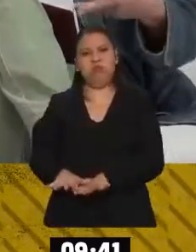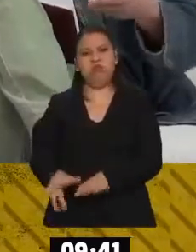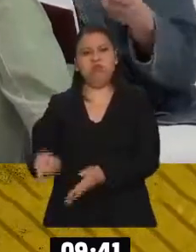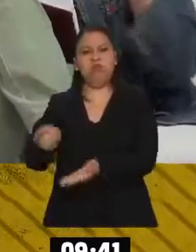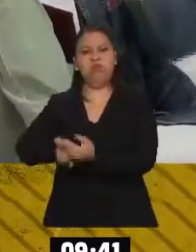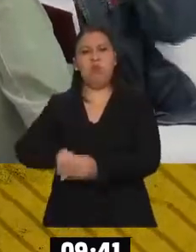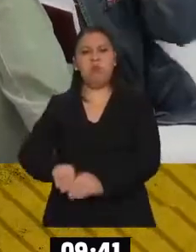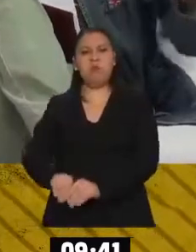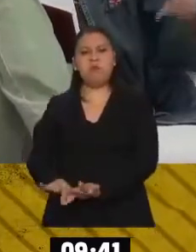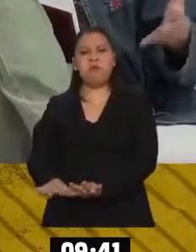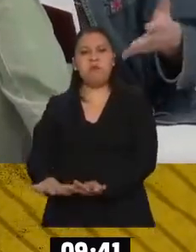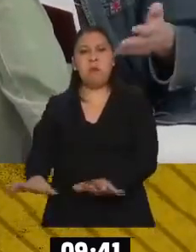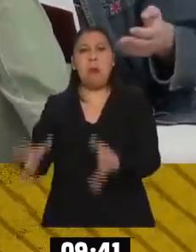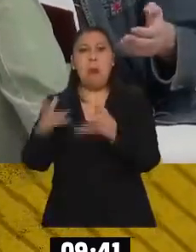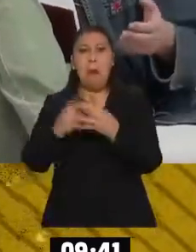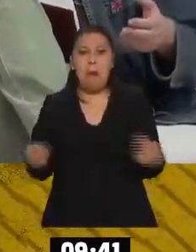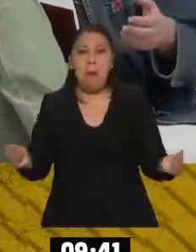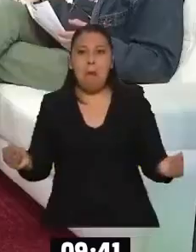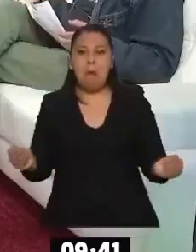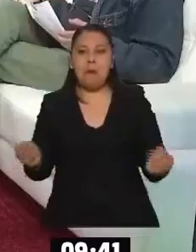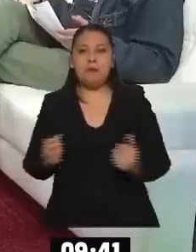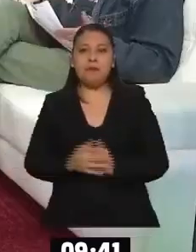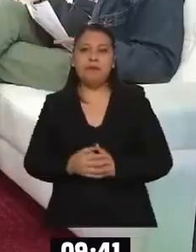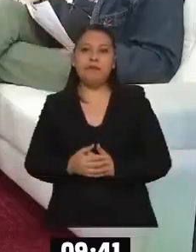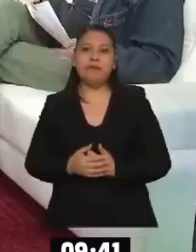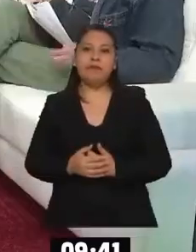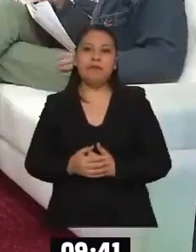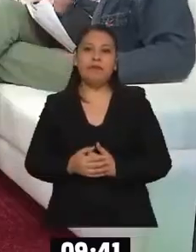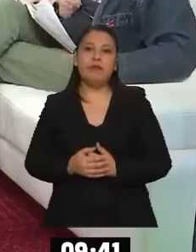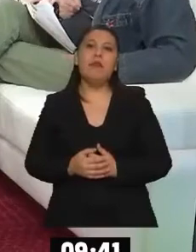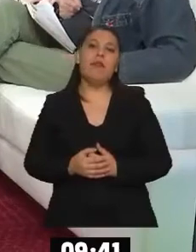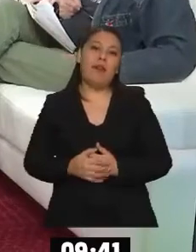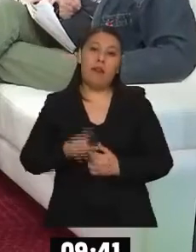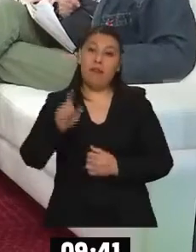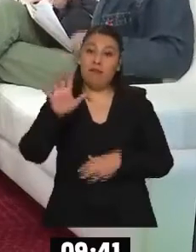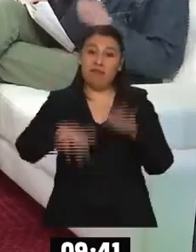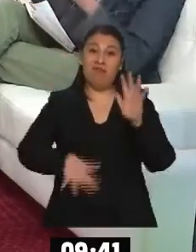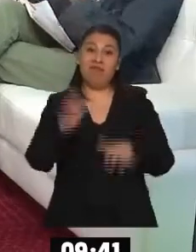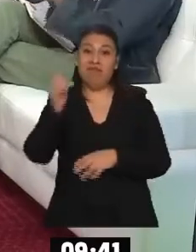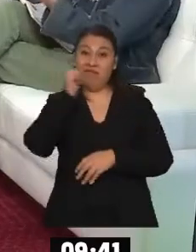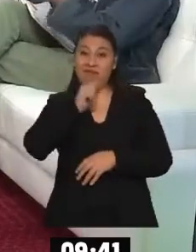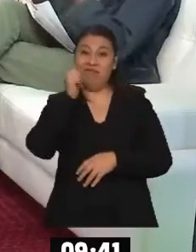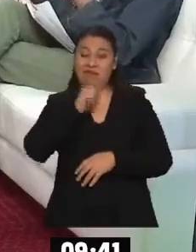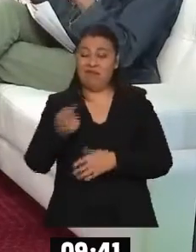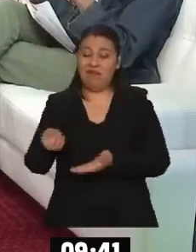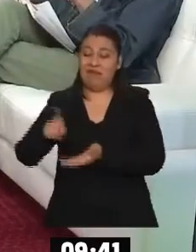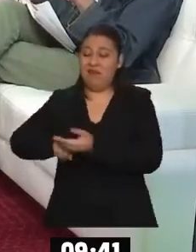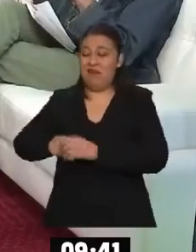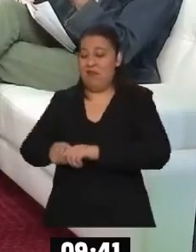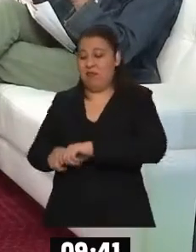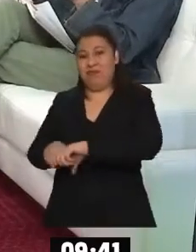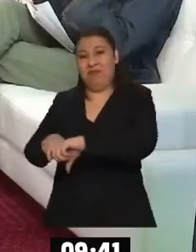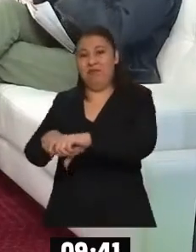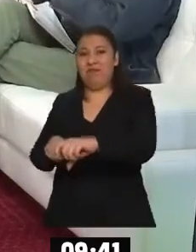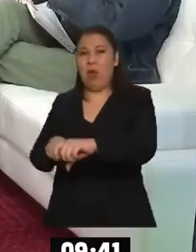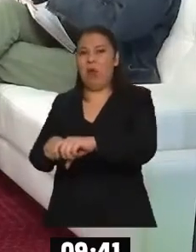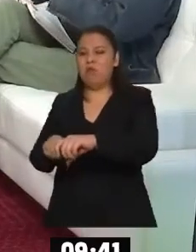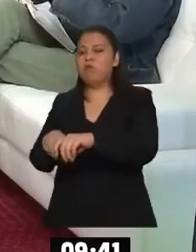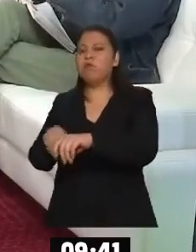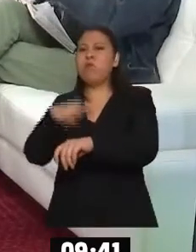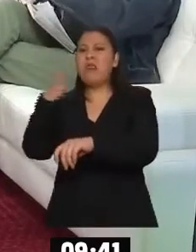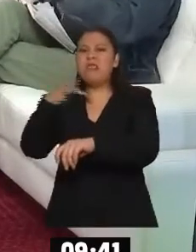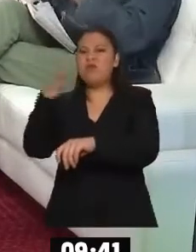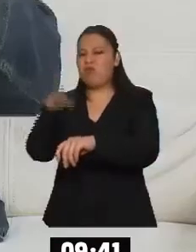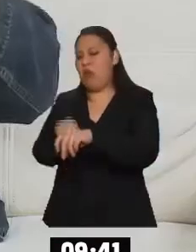cuando cuando se puede porque siempre está tapado y entonces se haría si en las